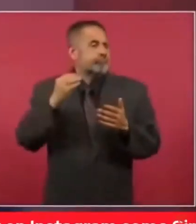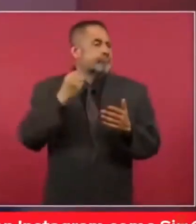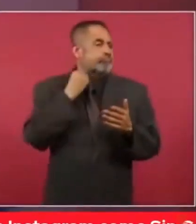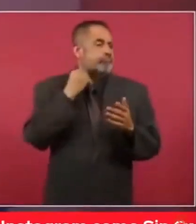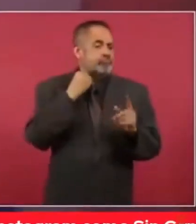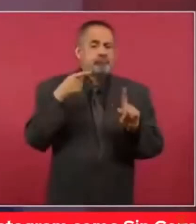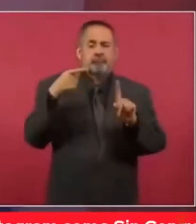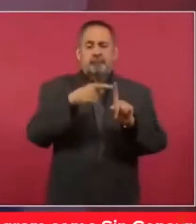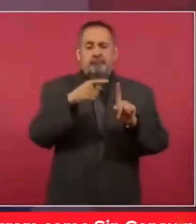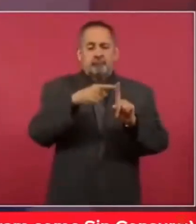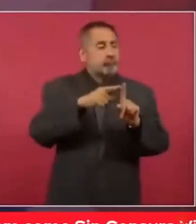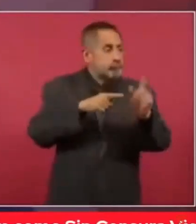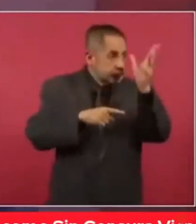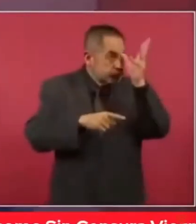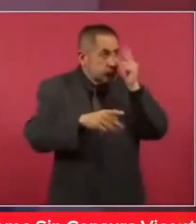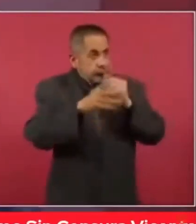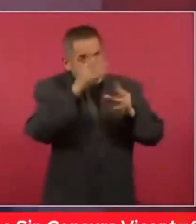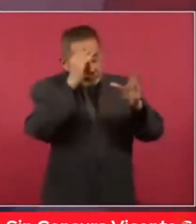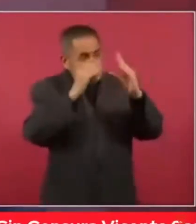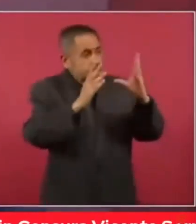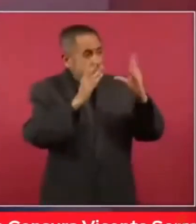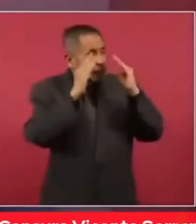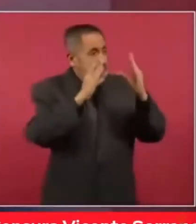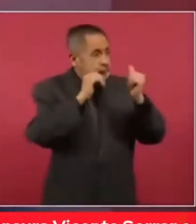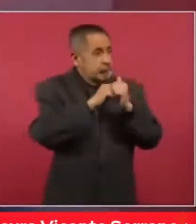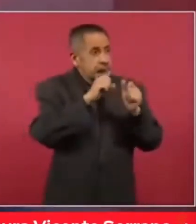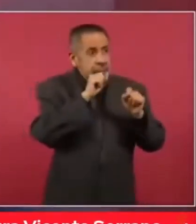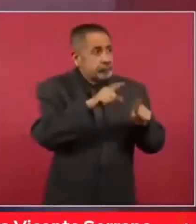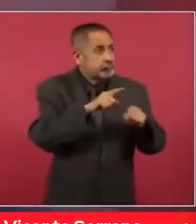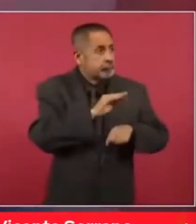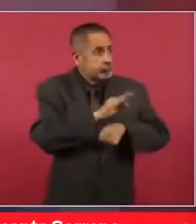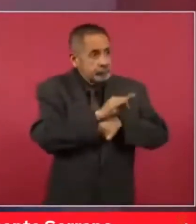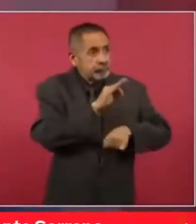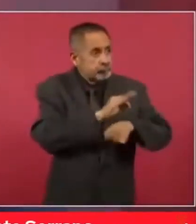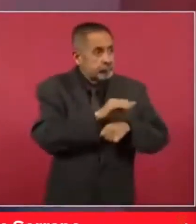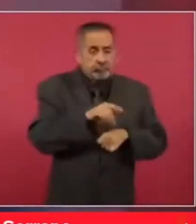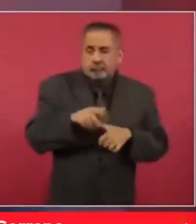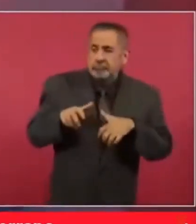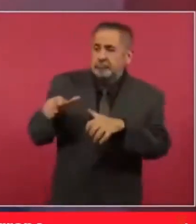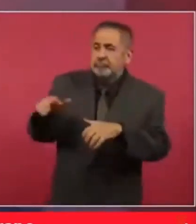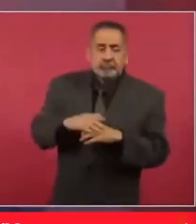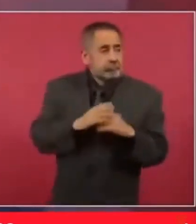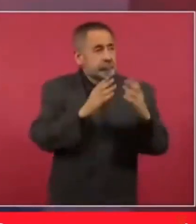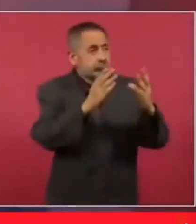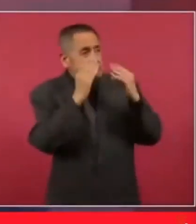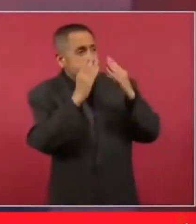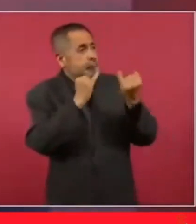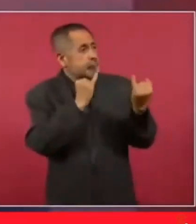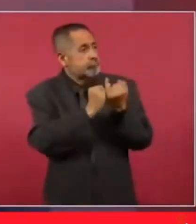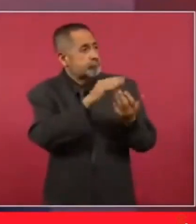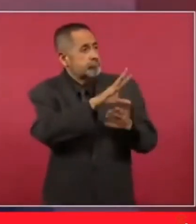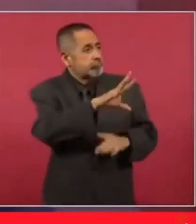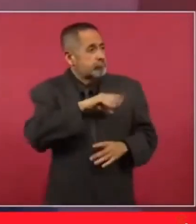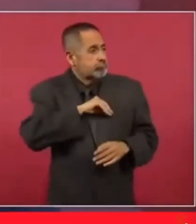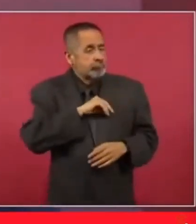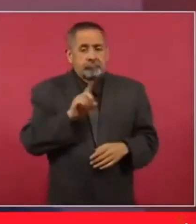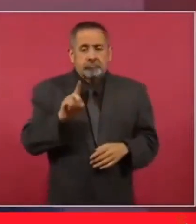se formó en el molde de Diego Fernández de Ceballos